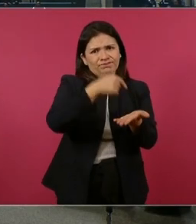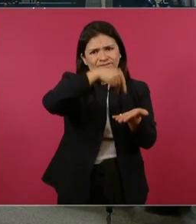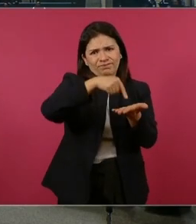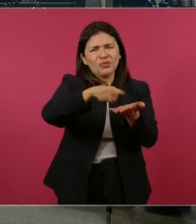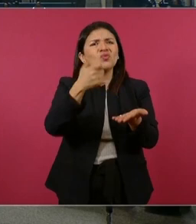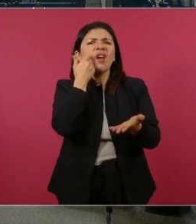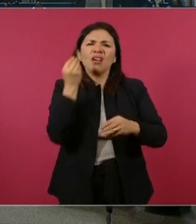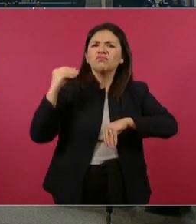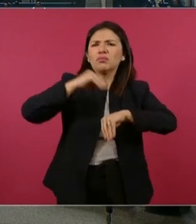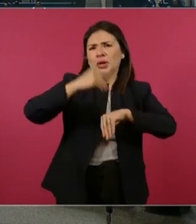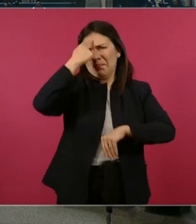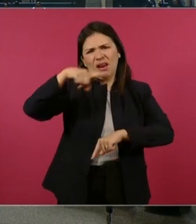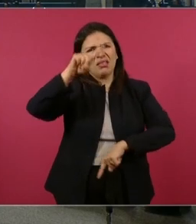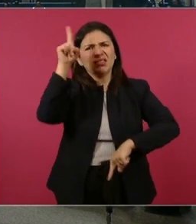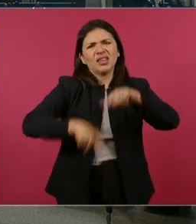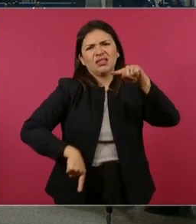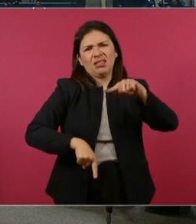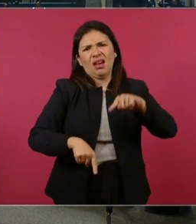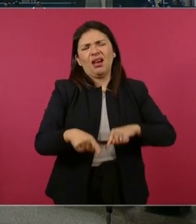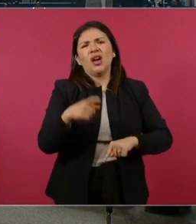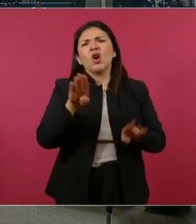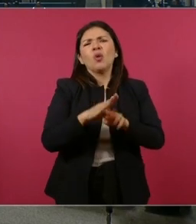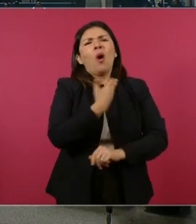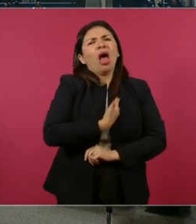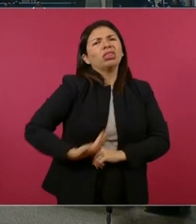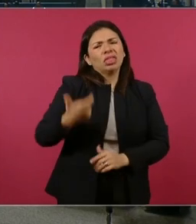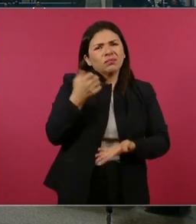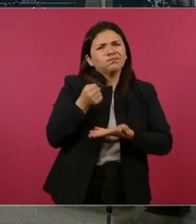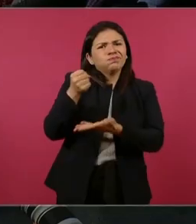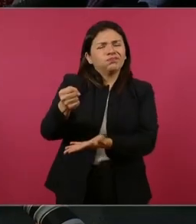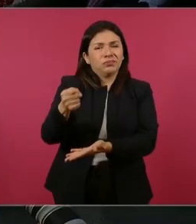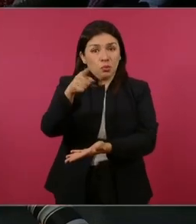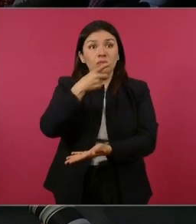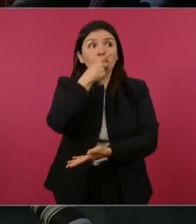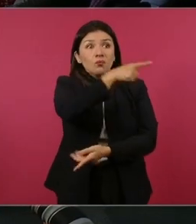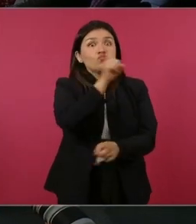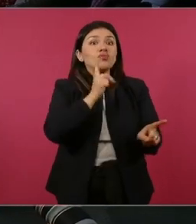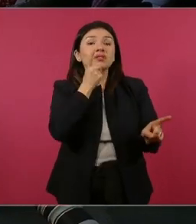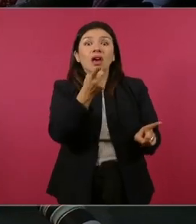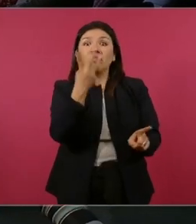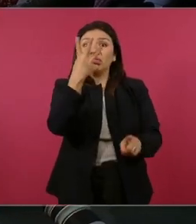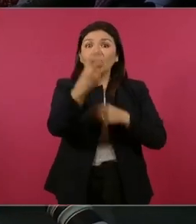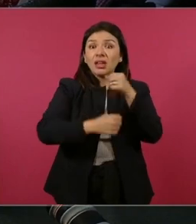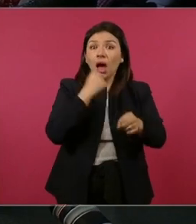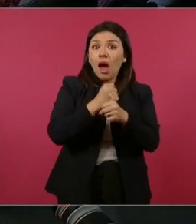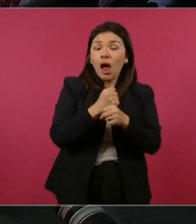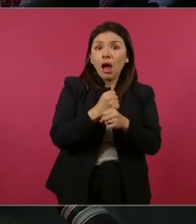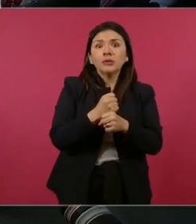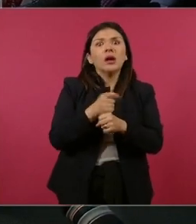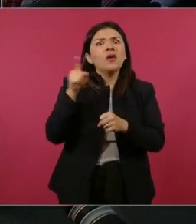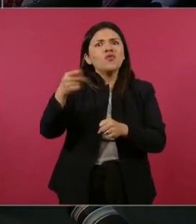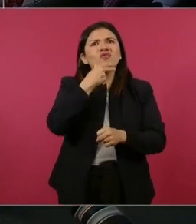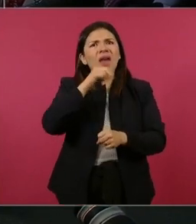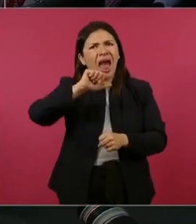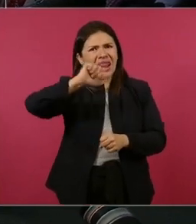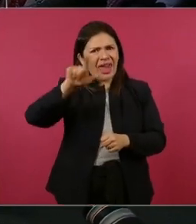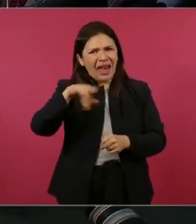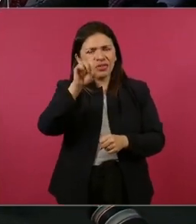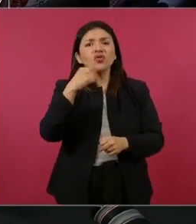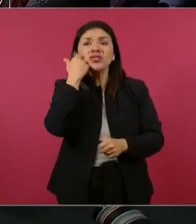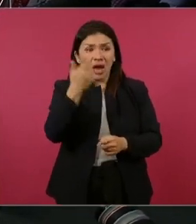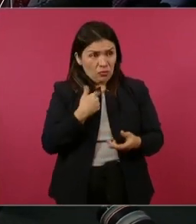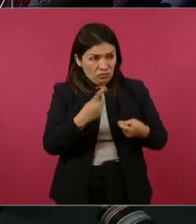eliminar este, pues, este tipo de moches? Porque como ella lo dice, que durante 3 años Alito Moreno pretendía entregarle